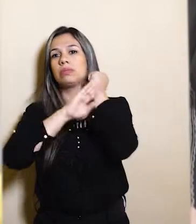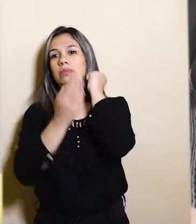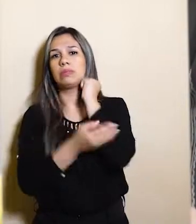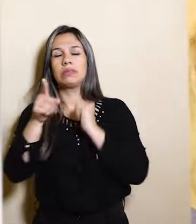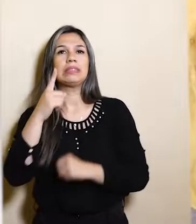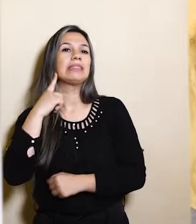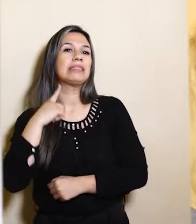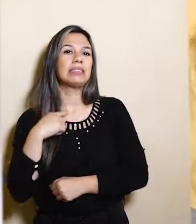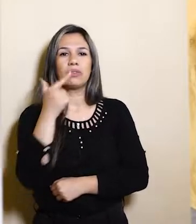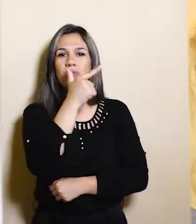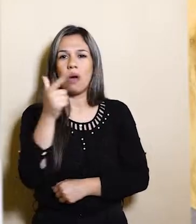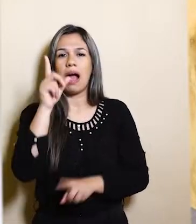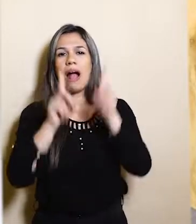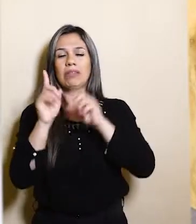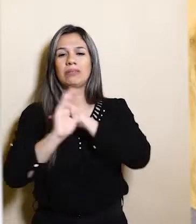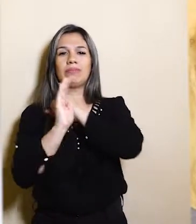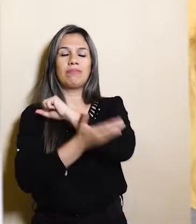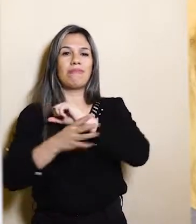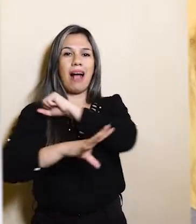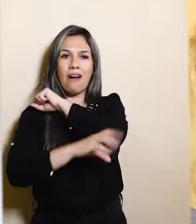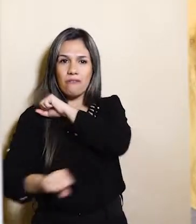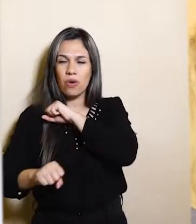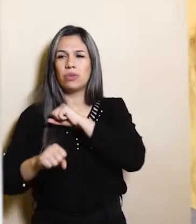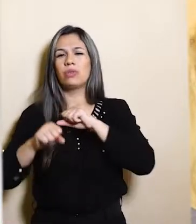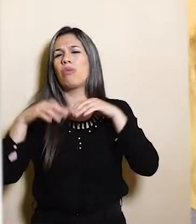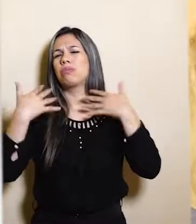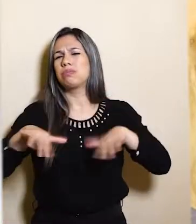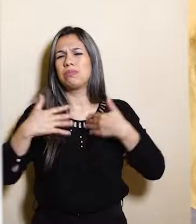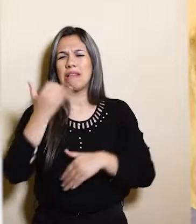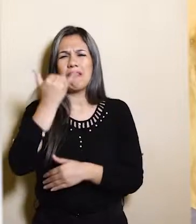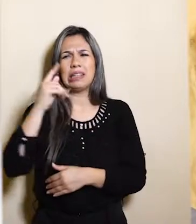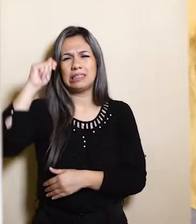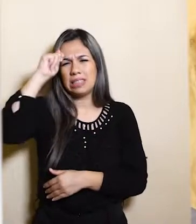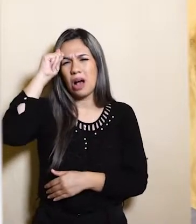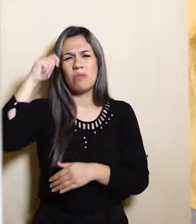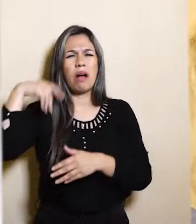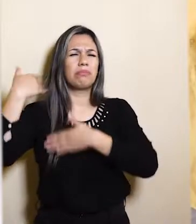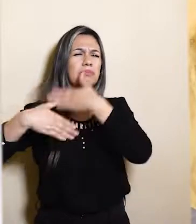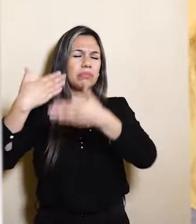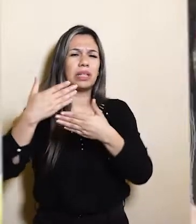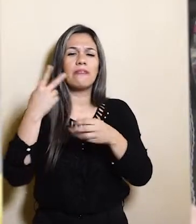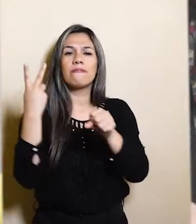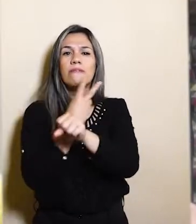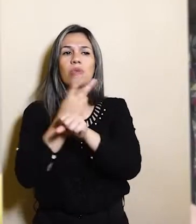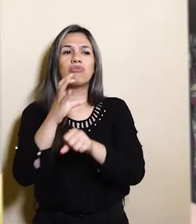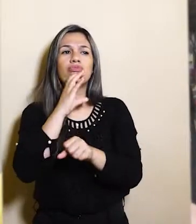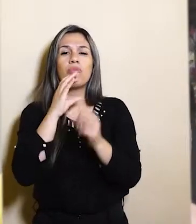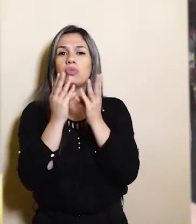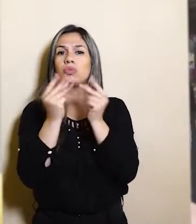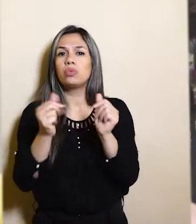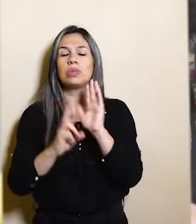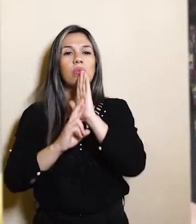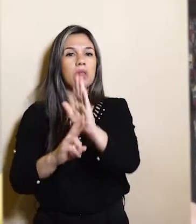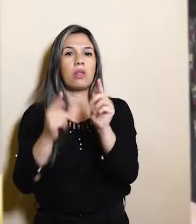son llevados a su fin, con un Estado que lamentablemente no ha podido responder a esta situación de violencia y está sometiendo